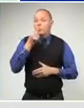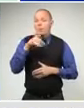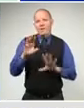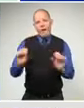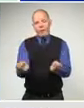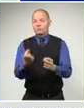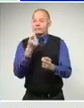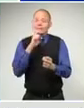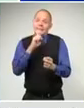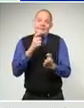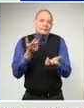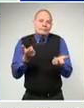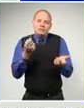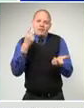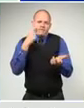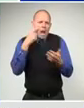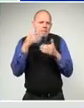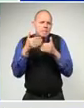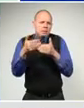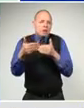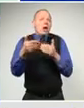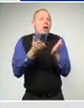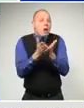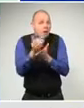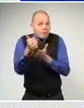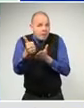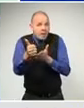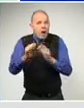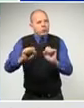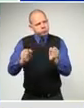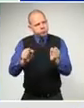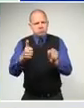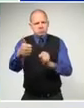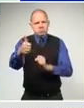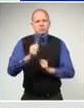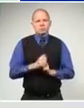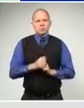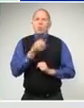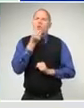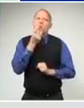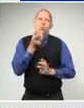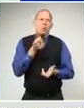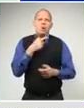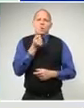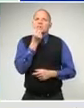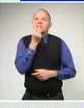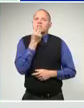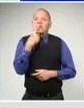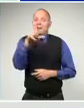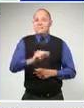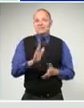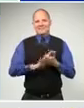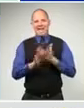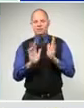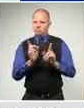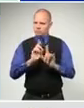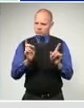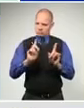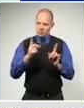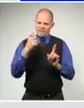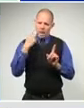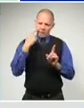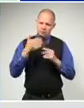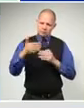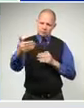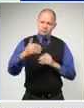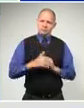la disminución en el número de casos. Por un día no se puede significar. Pinar del Río, que además es donde ha tenido